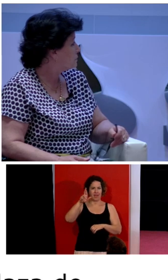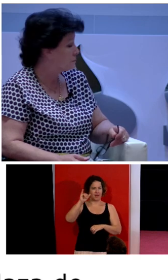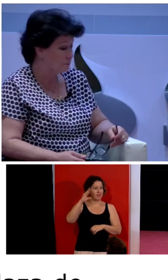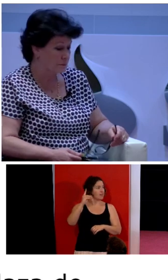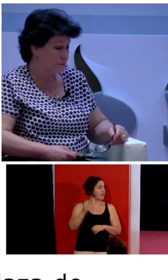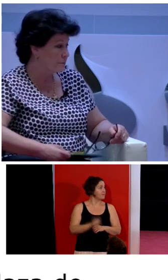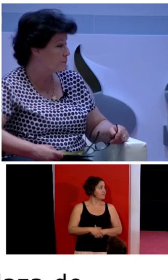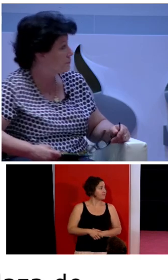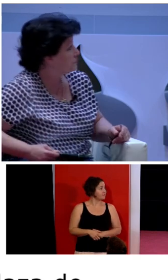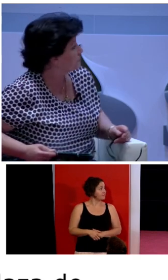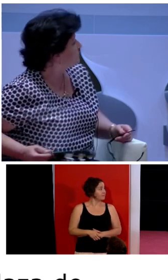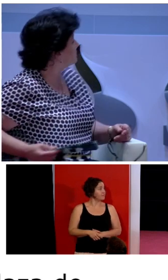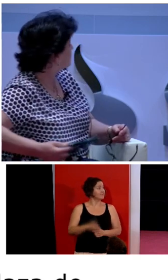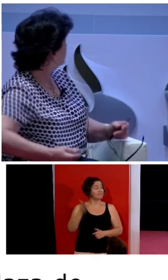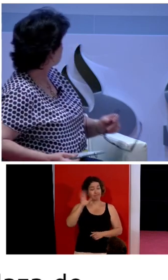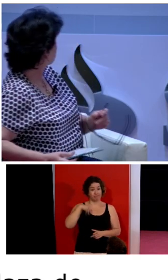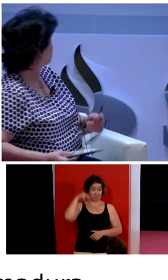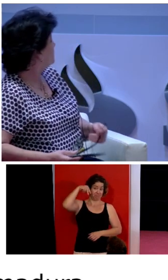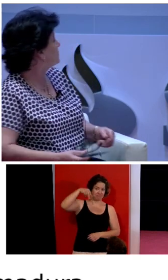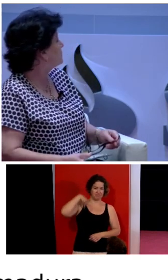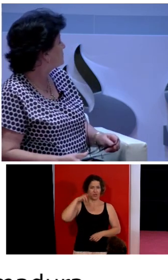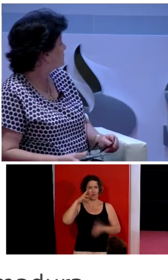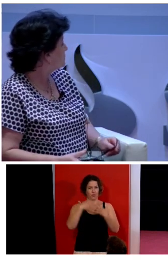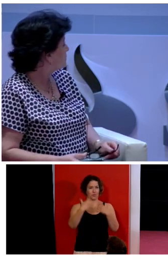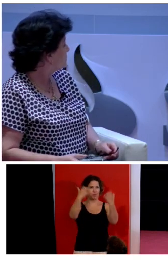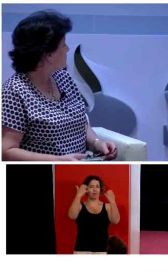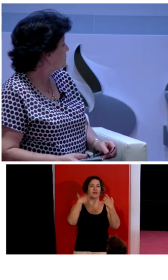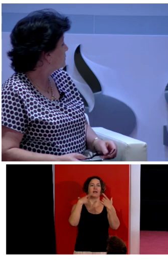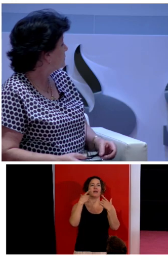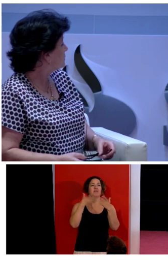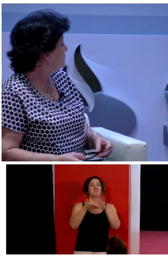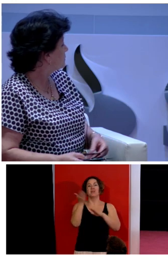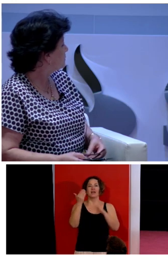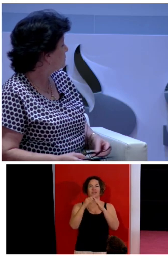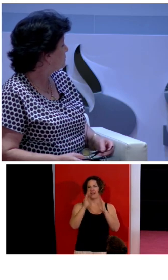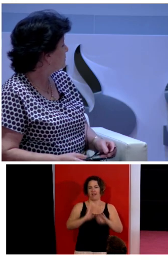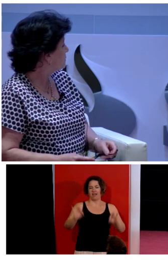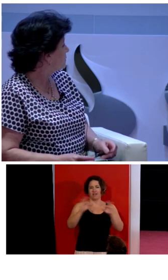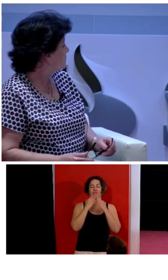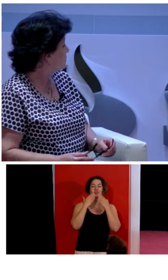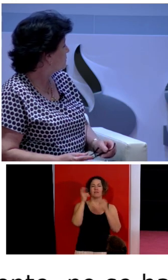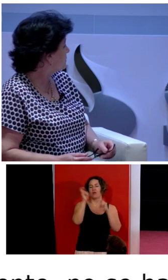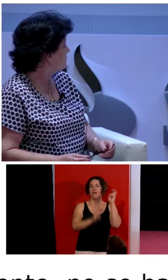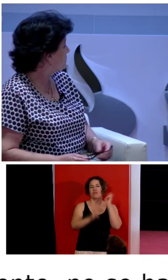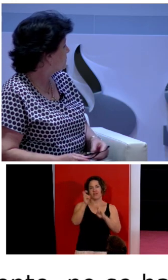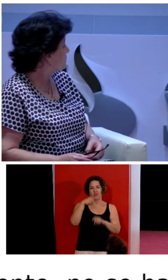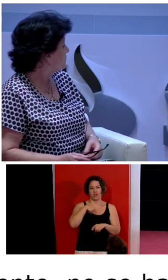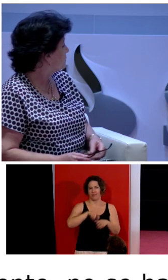Hola, desde aquí arriba se ve mucha gente, no se ha quedado nadie en casa. Os damos las gracias por venir a